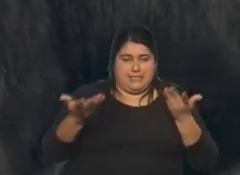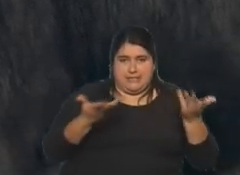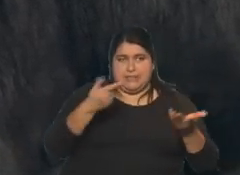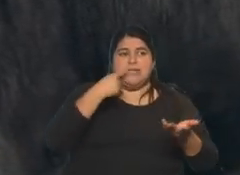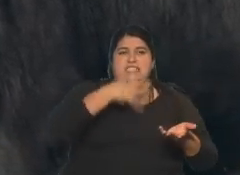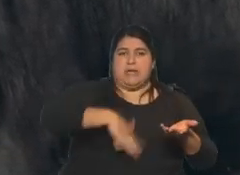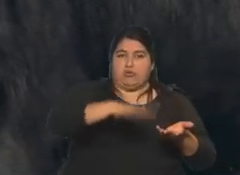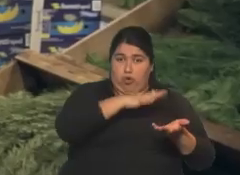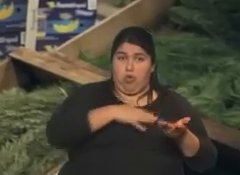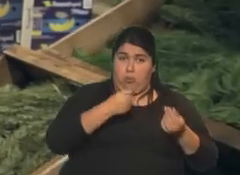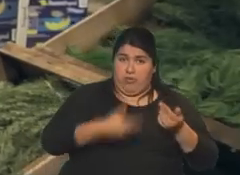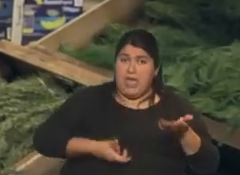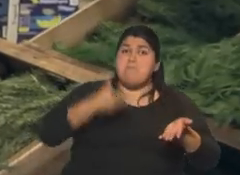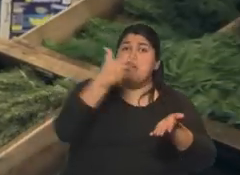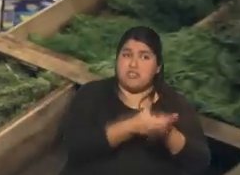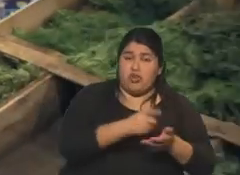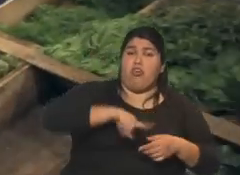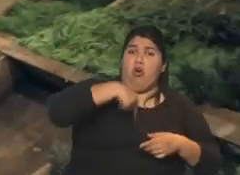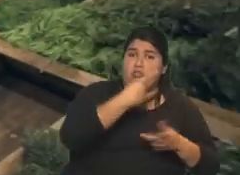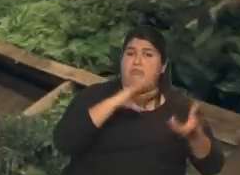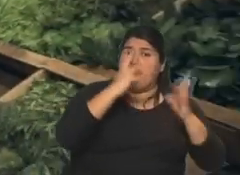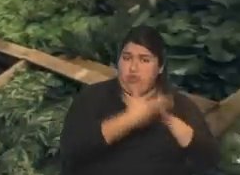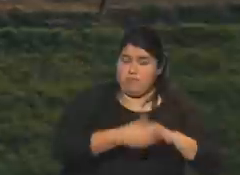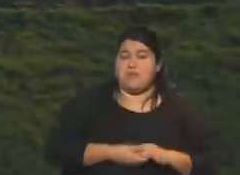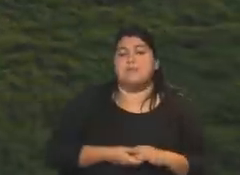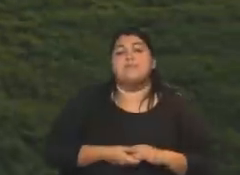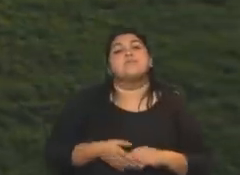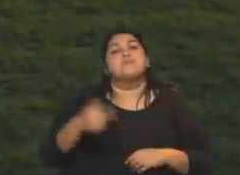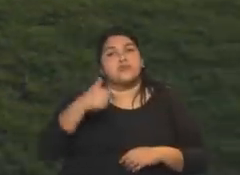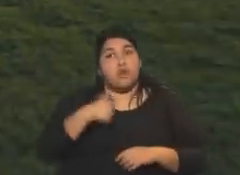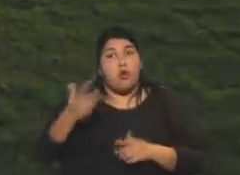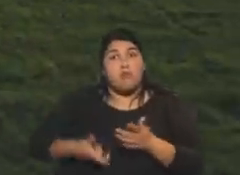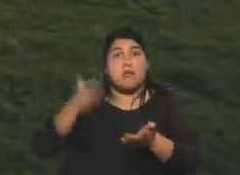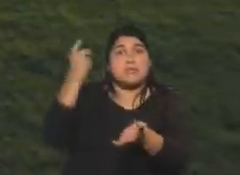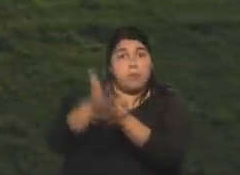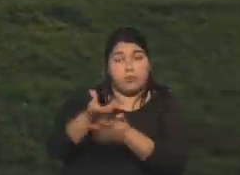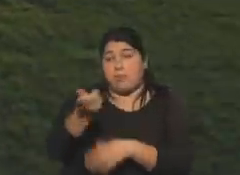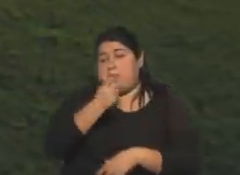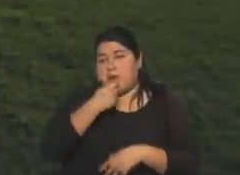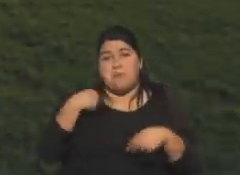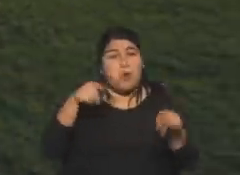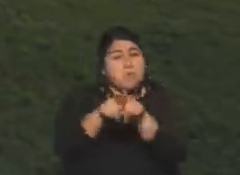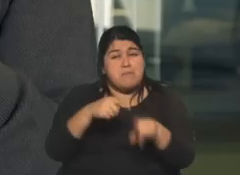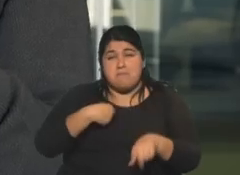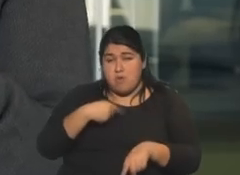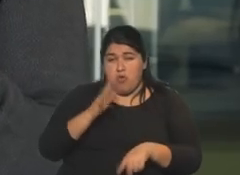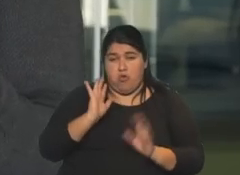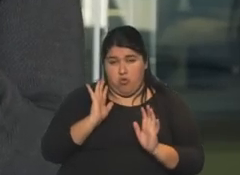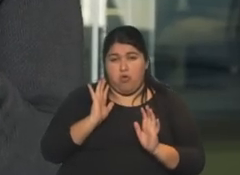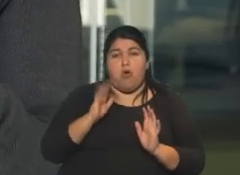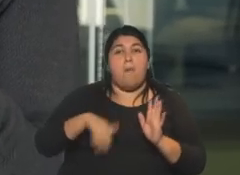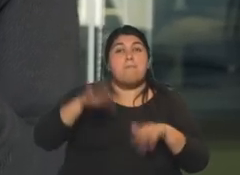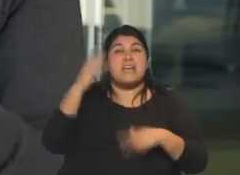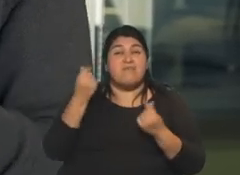podría estar invirtiendo muchísimo más. Si yo logro exportar lo mismo que estoy haciendo ahora, con mayor